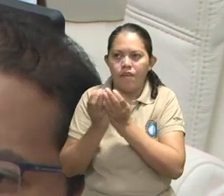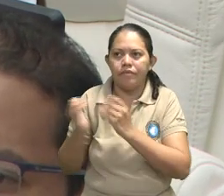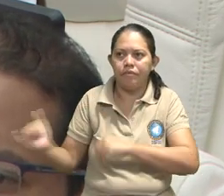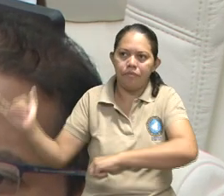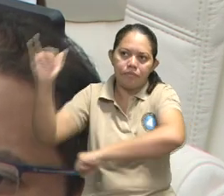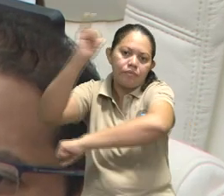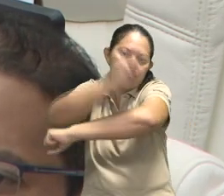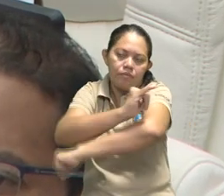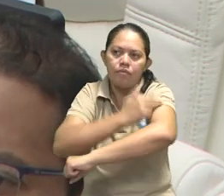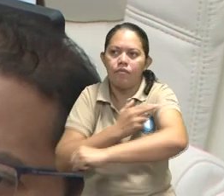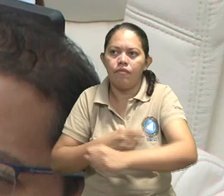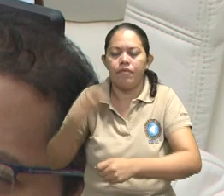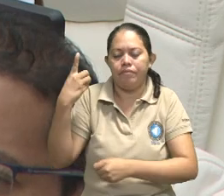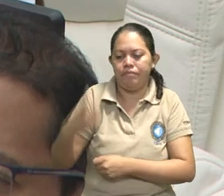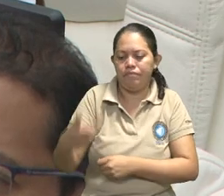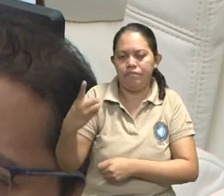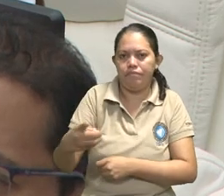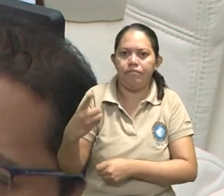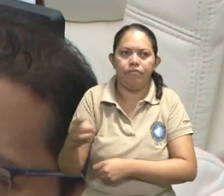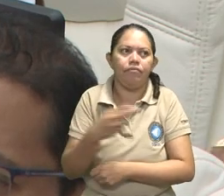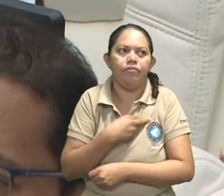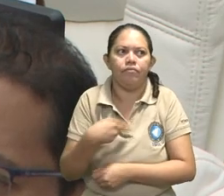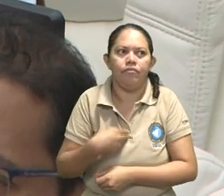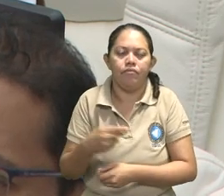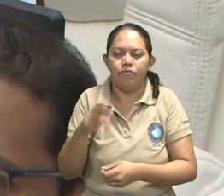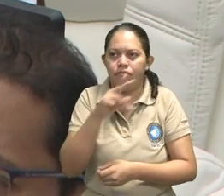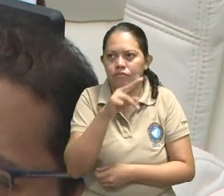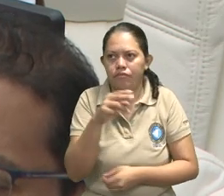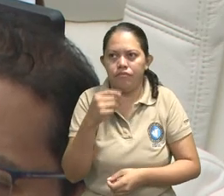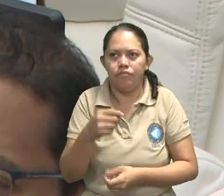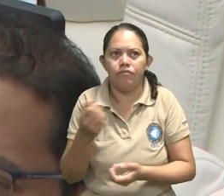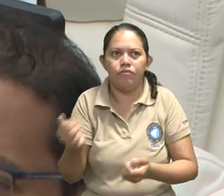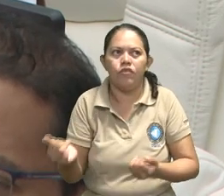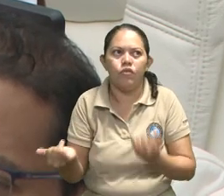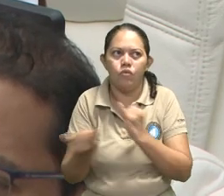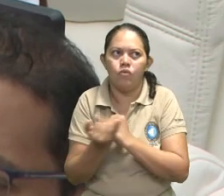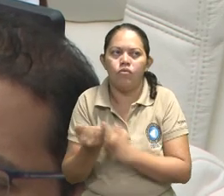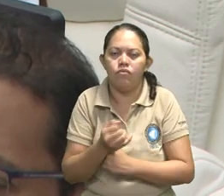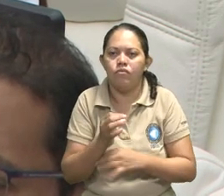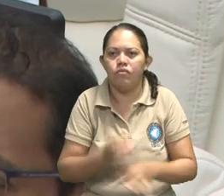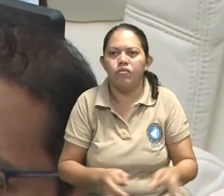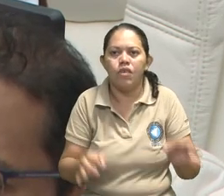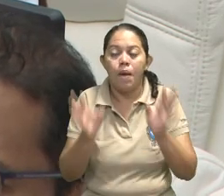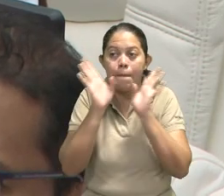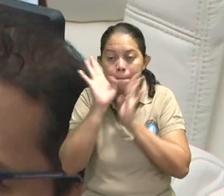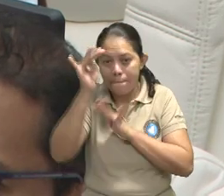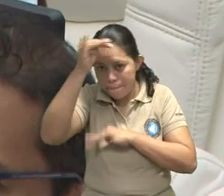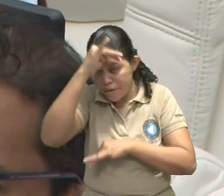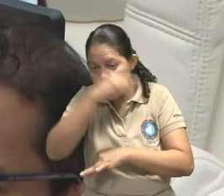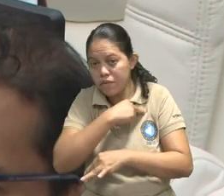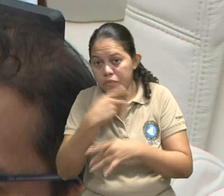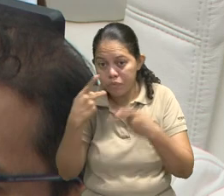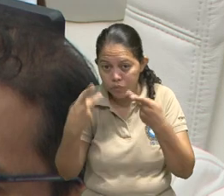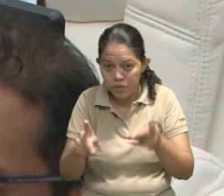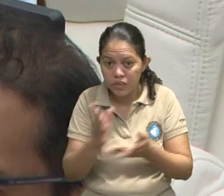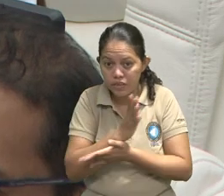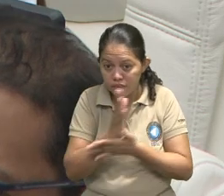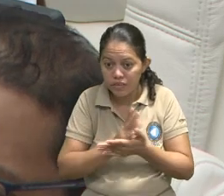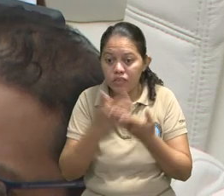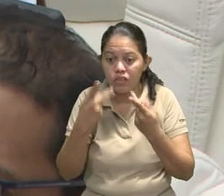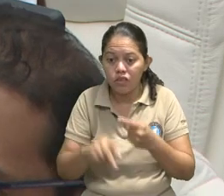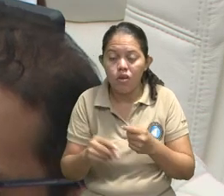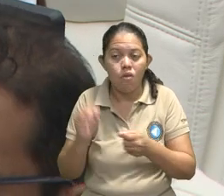a la población y derecho inalienable de la misma el acceso a ellos. Las inversiones privadas y sus modalidades y las concesiones